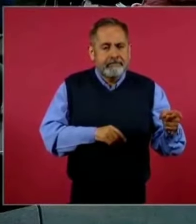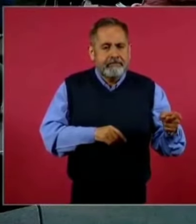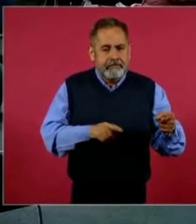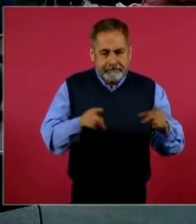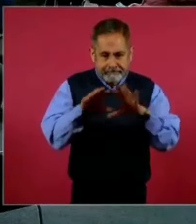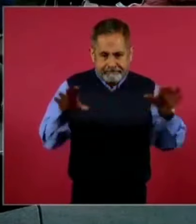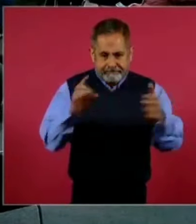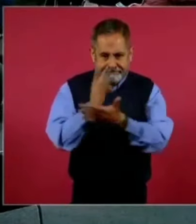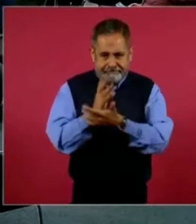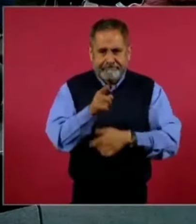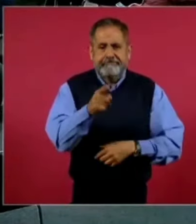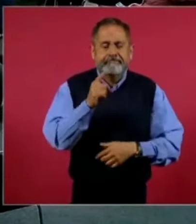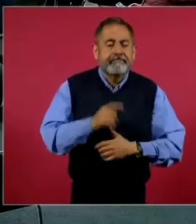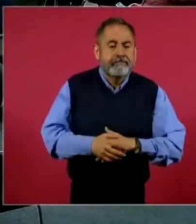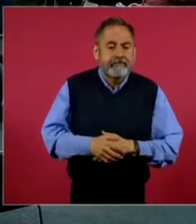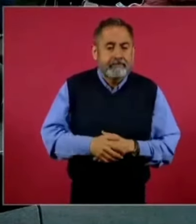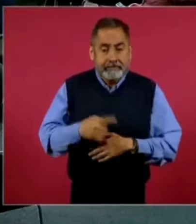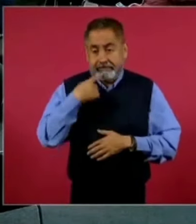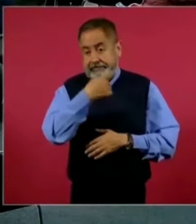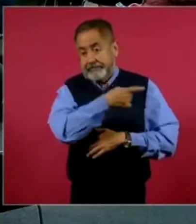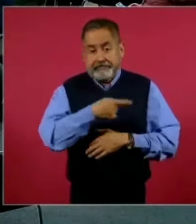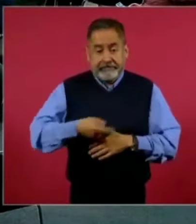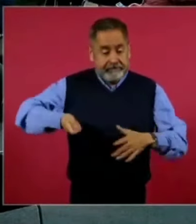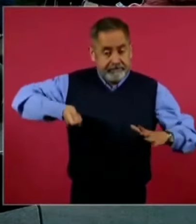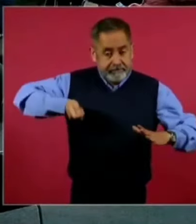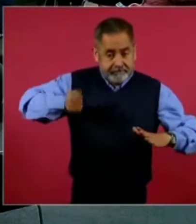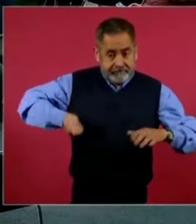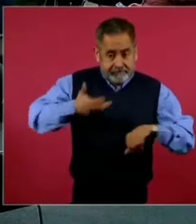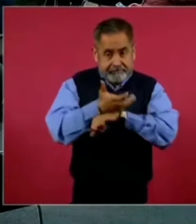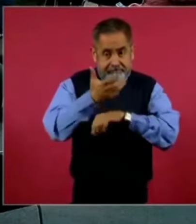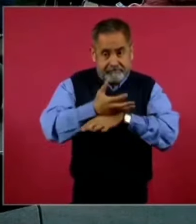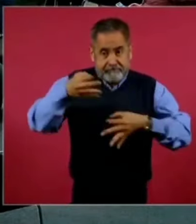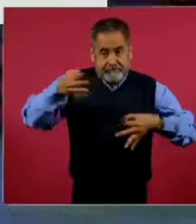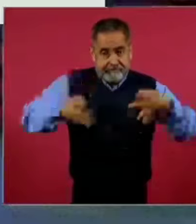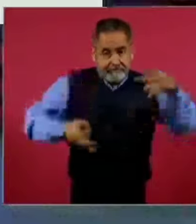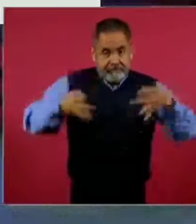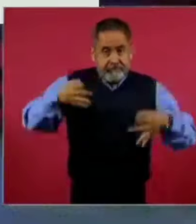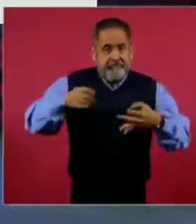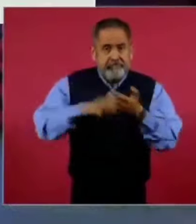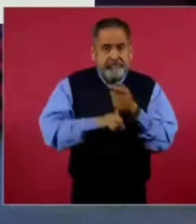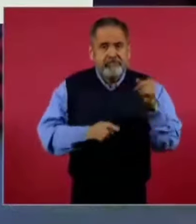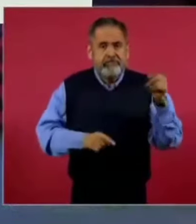aquí está, la Corte, que es la Corte,